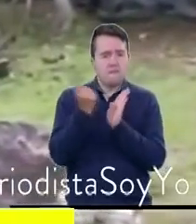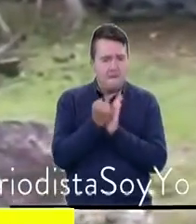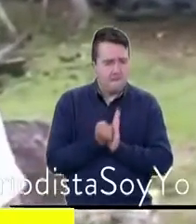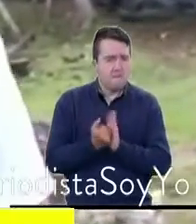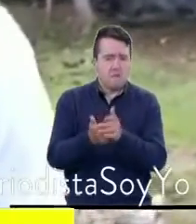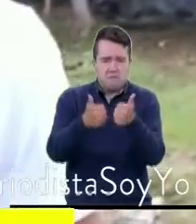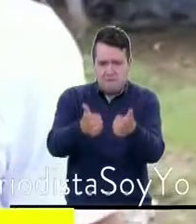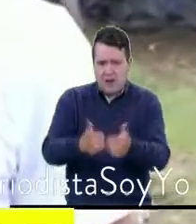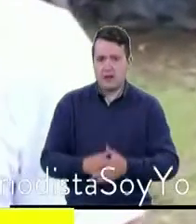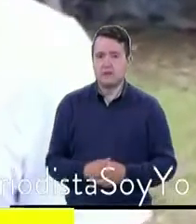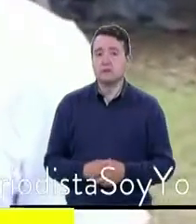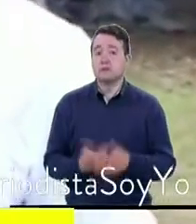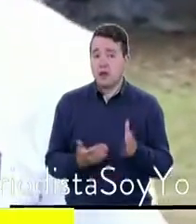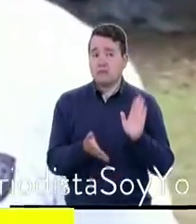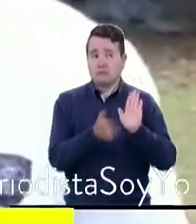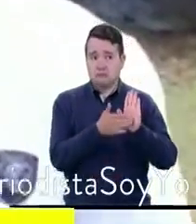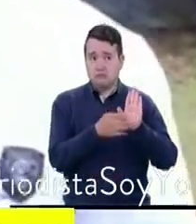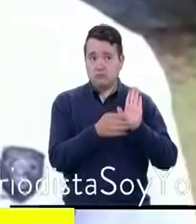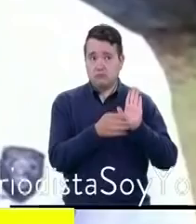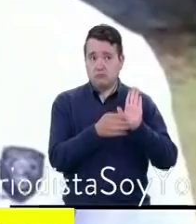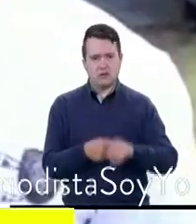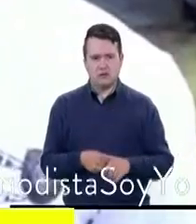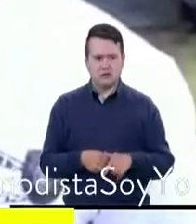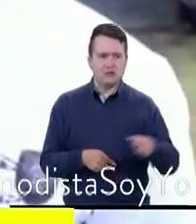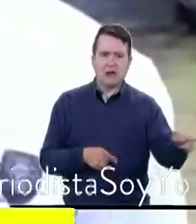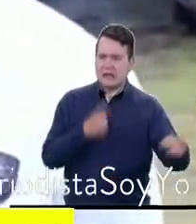queremos demostrar de que no es así,